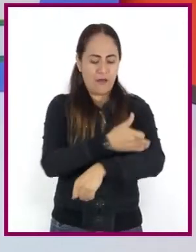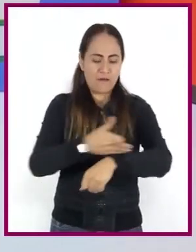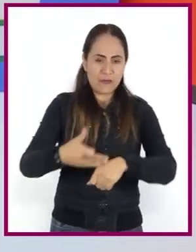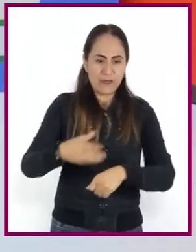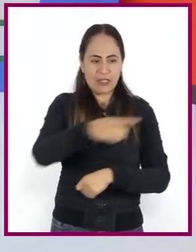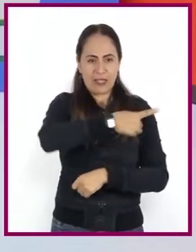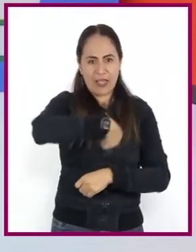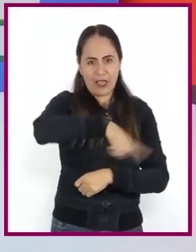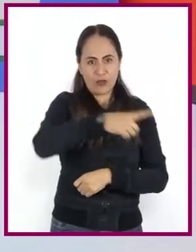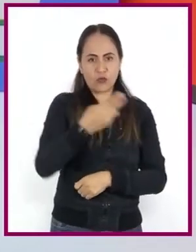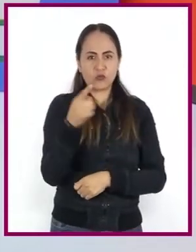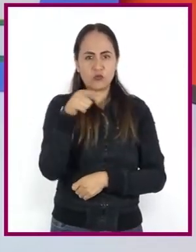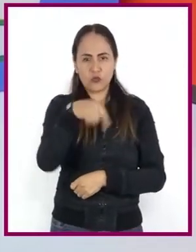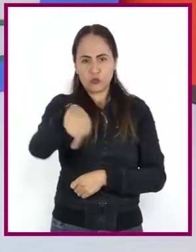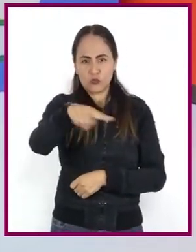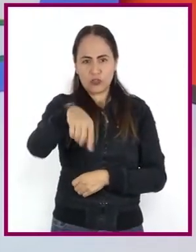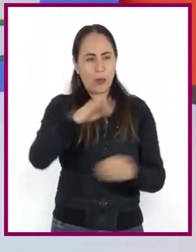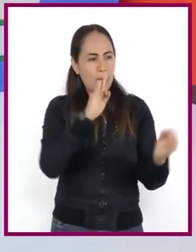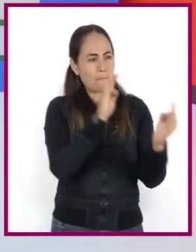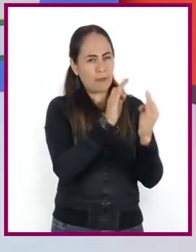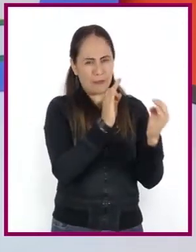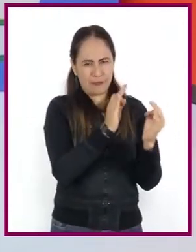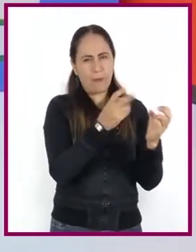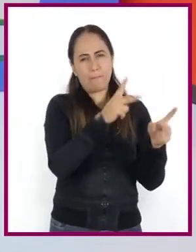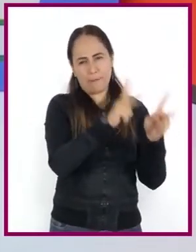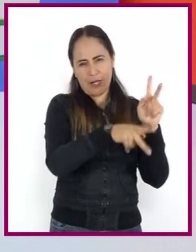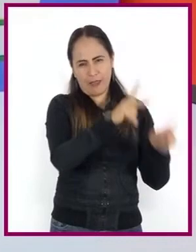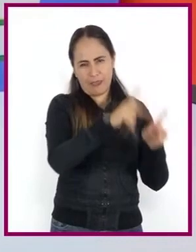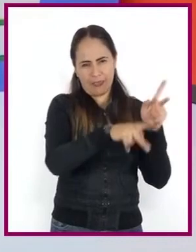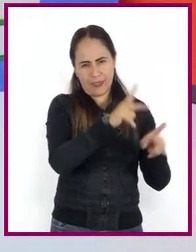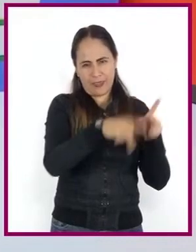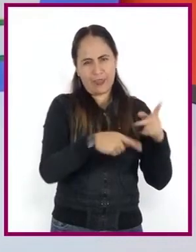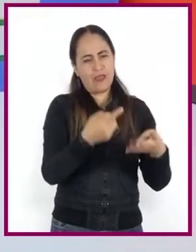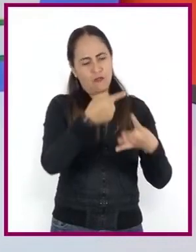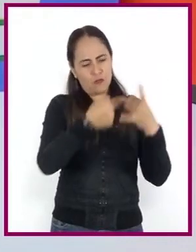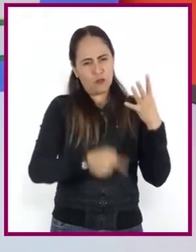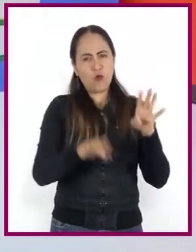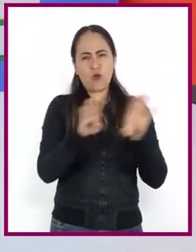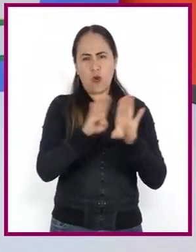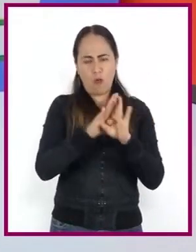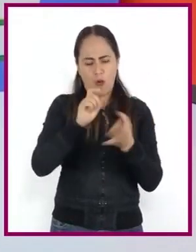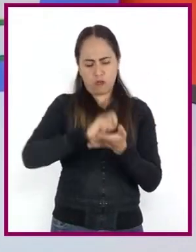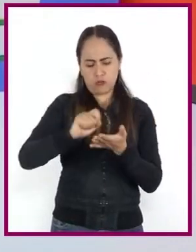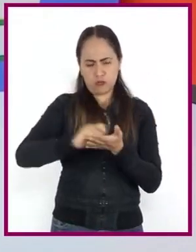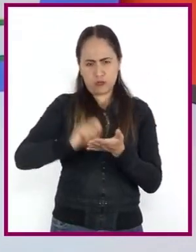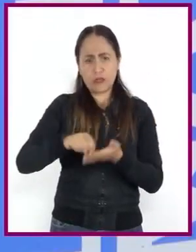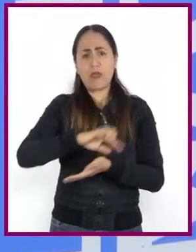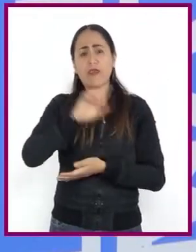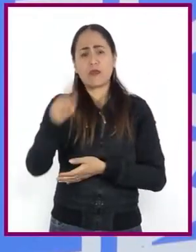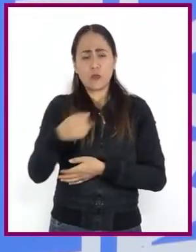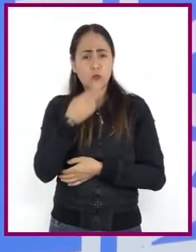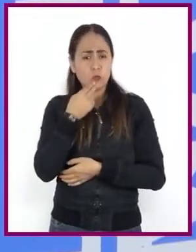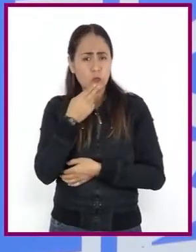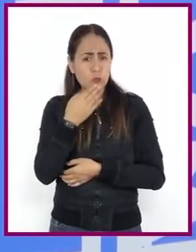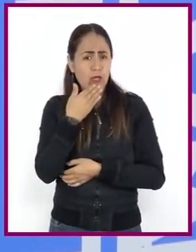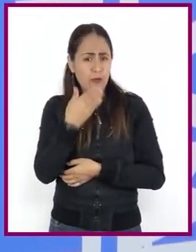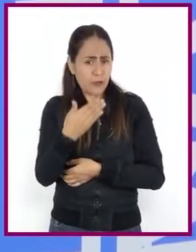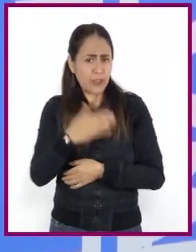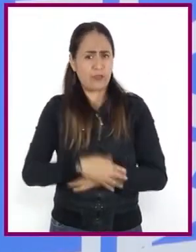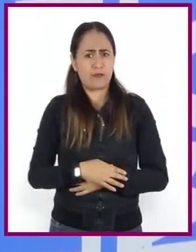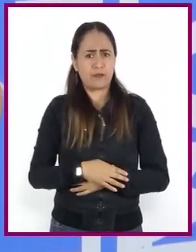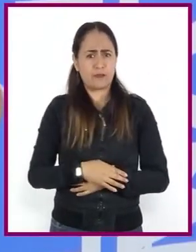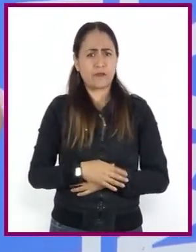la importancia de identificar este aspecto para su correcto llenado y uso. Pídanles que les